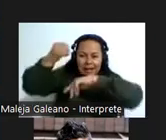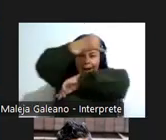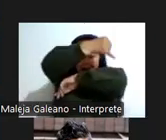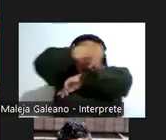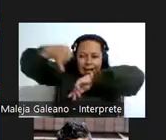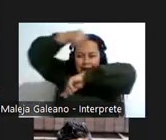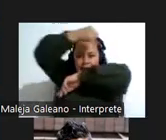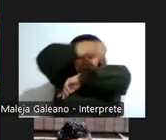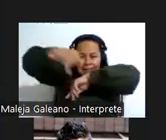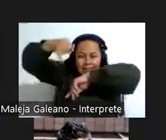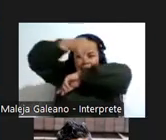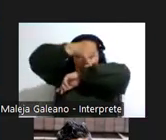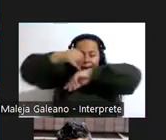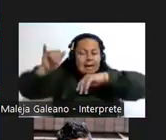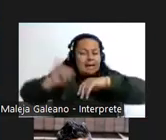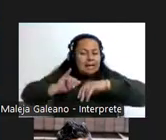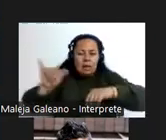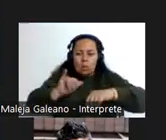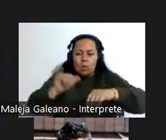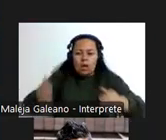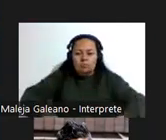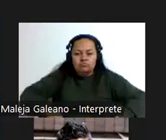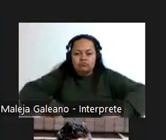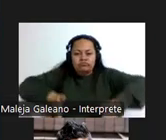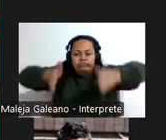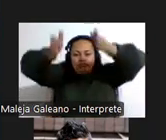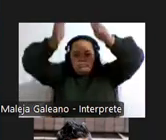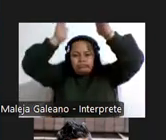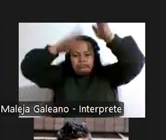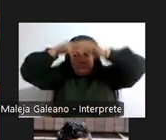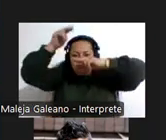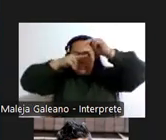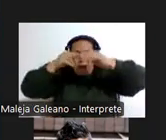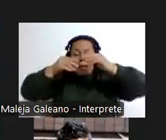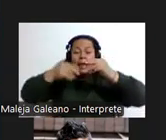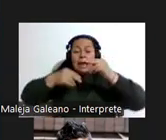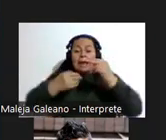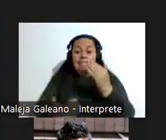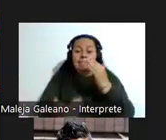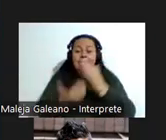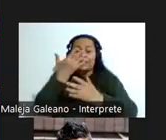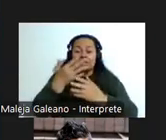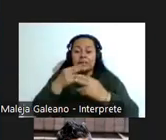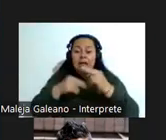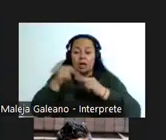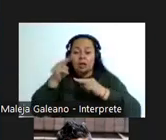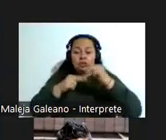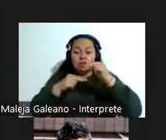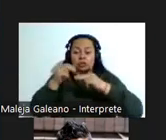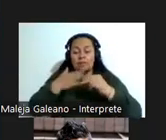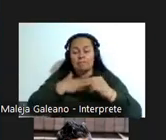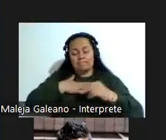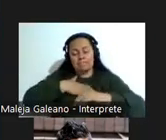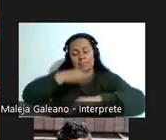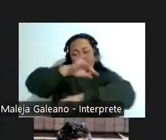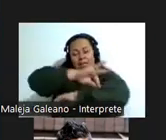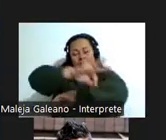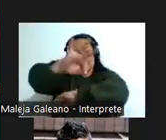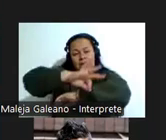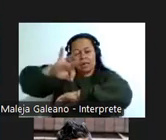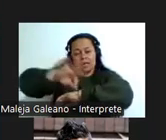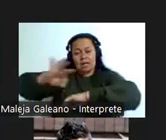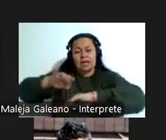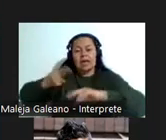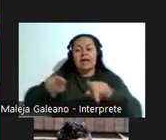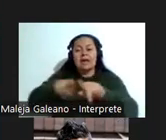un edificio que se edifica pues, de abajo hacia arriba, ¿no? Mi hermano es arquitecto, yo no sé nada de arquitectura, pero